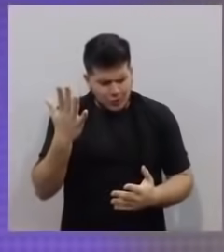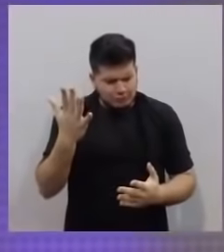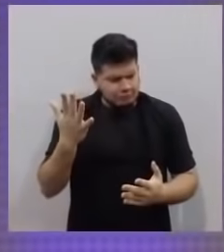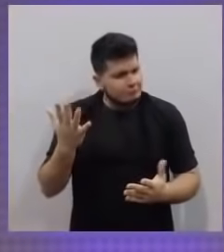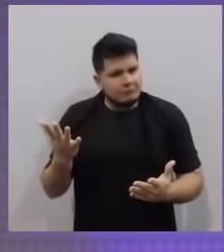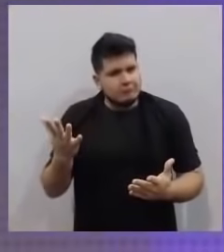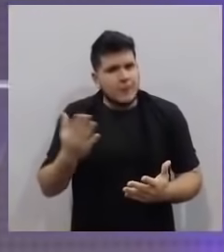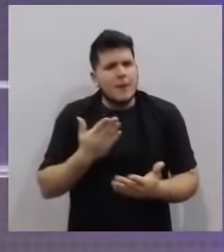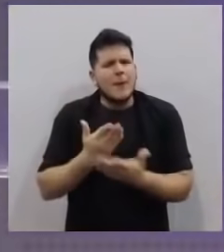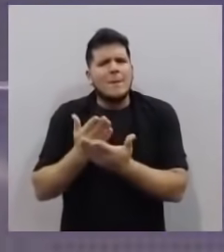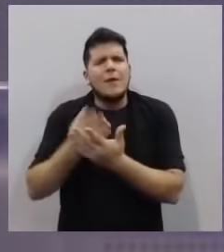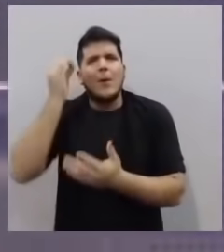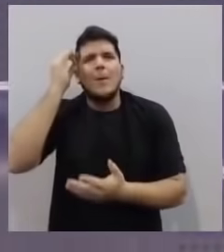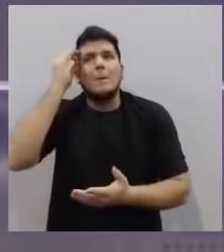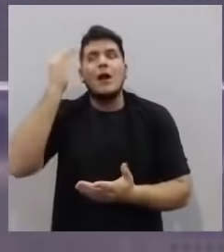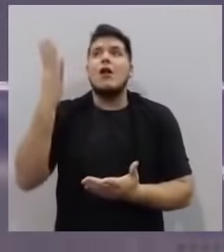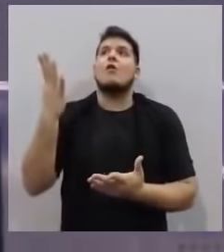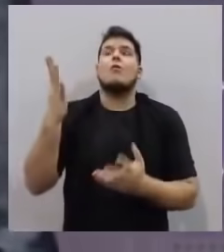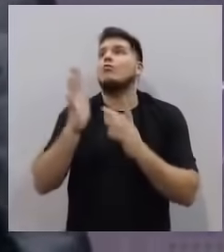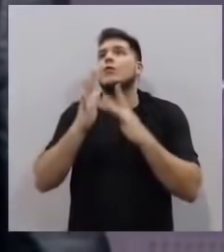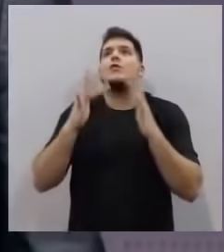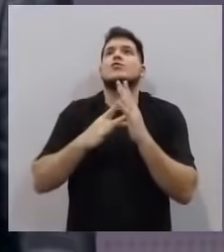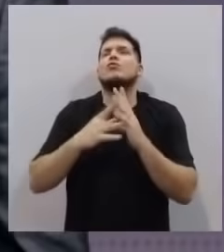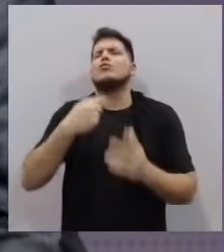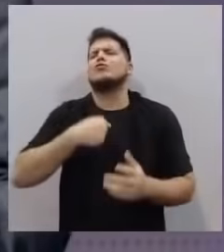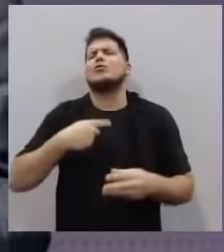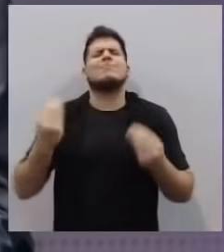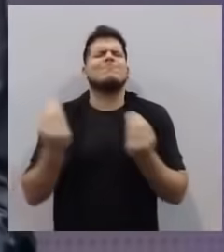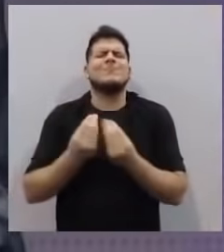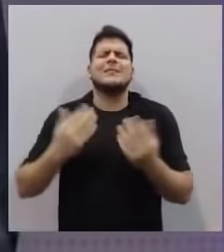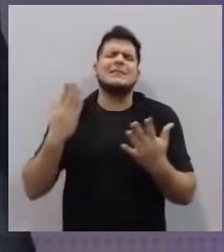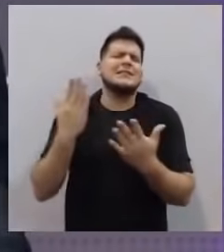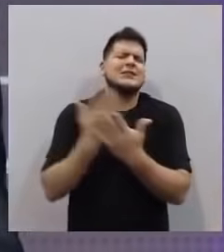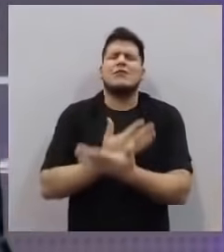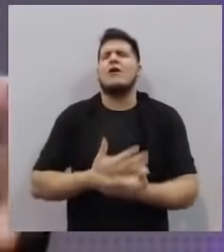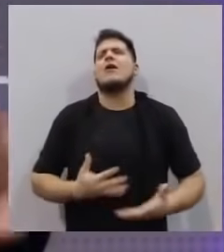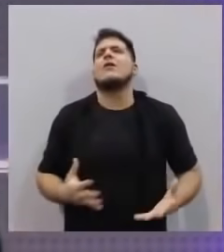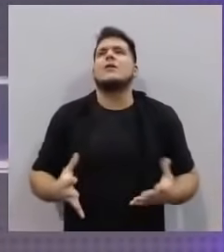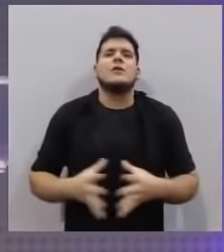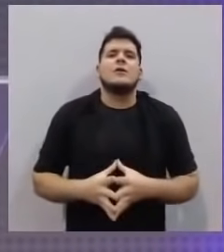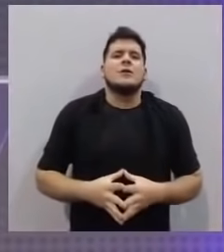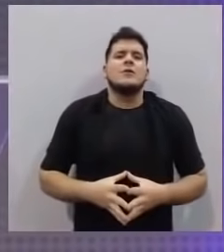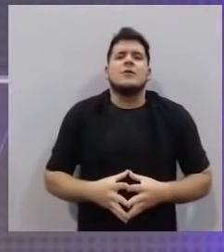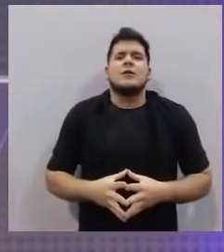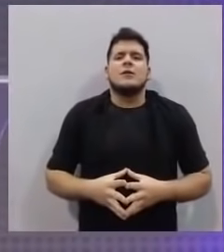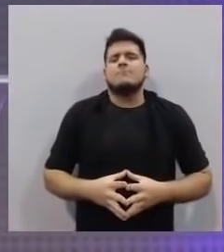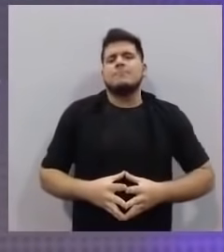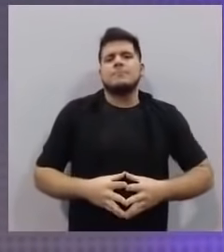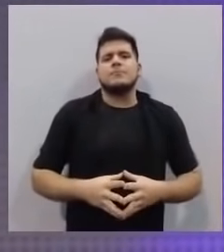vamos a soltar ahí hablé con dios es renegado y ha dicho señor dónde estás